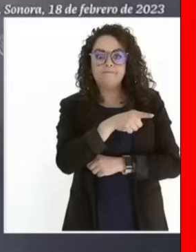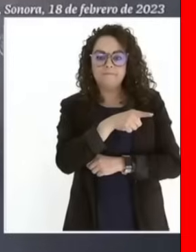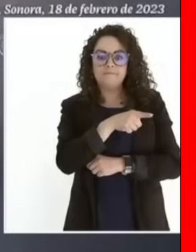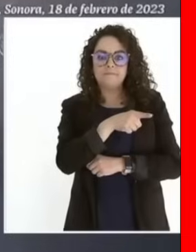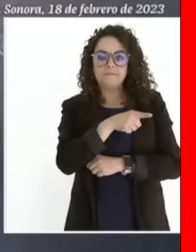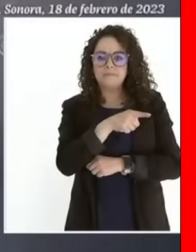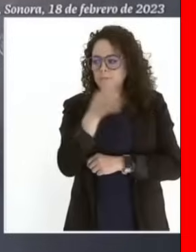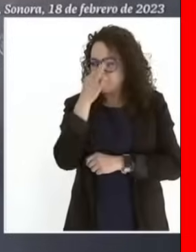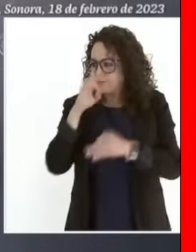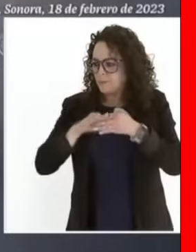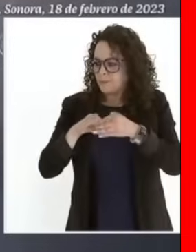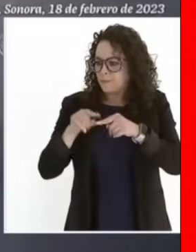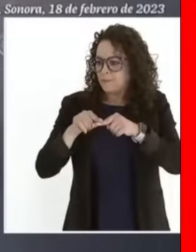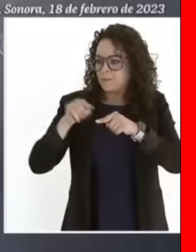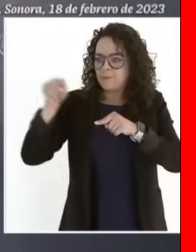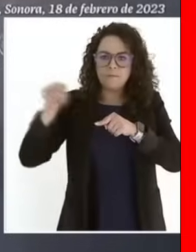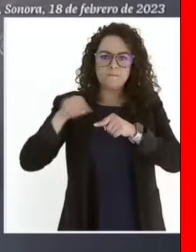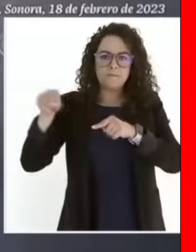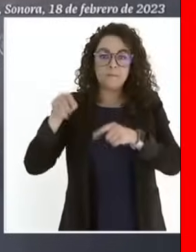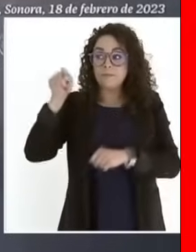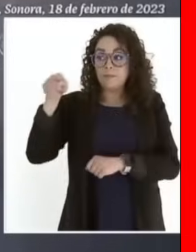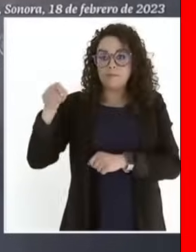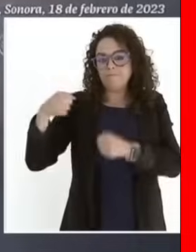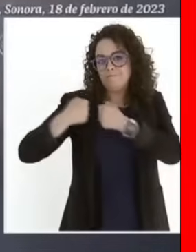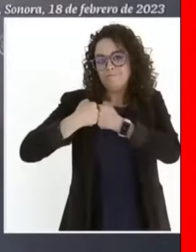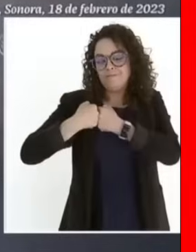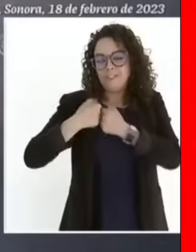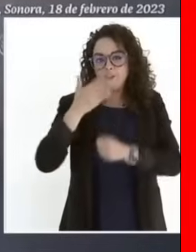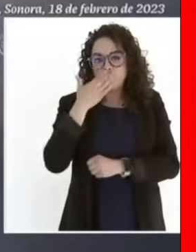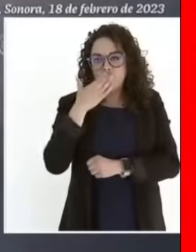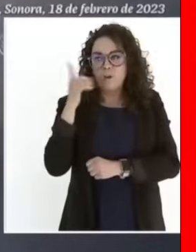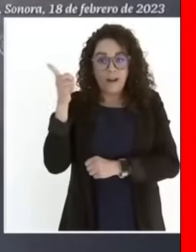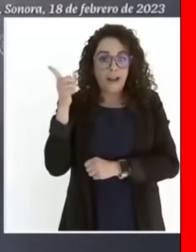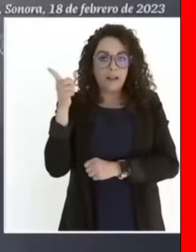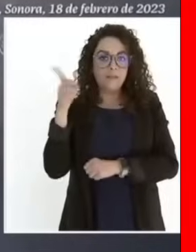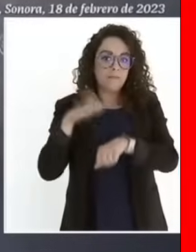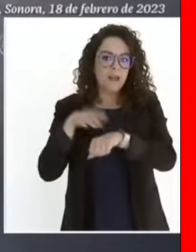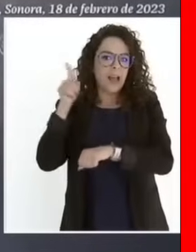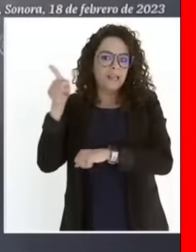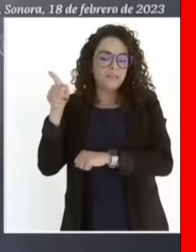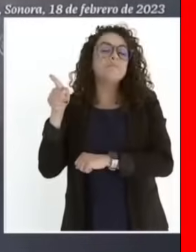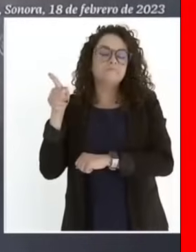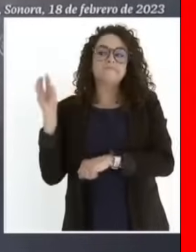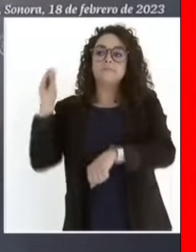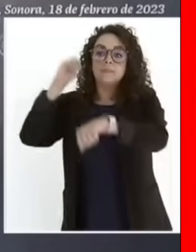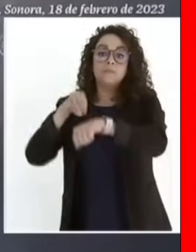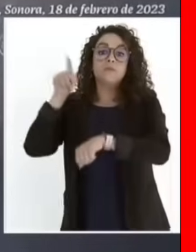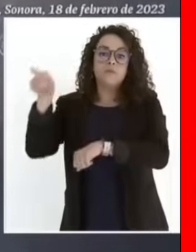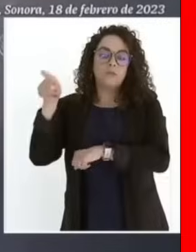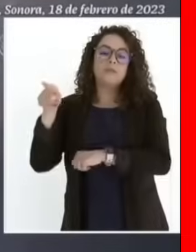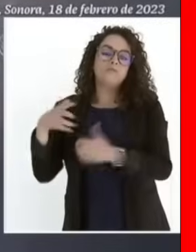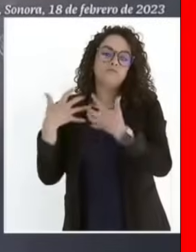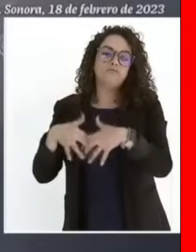es el estado de la Unión Americana con más vecindad con Sonora tener estas plantas de chips que